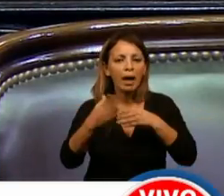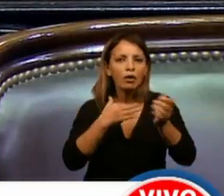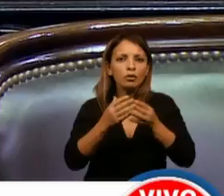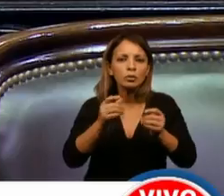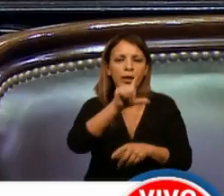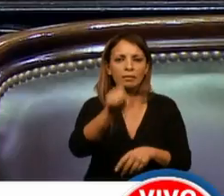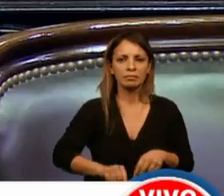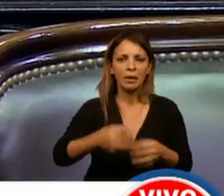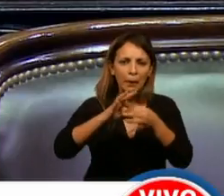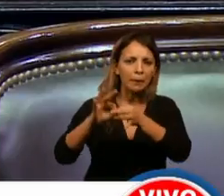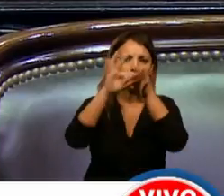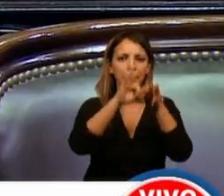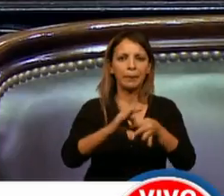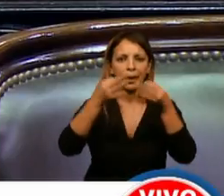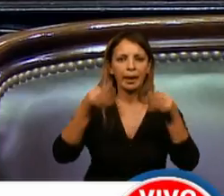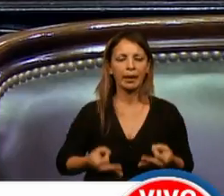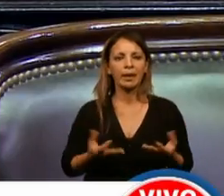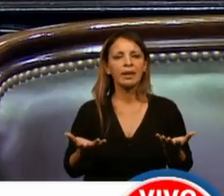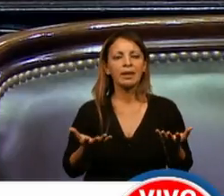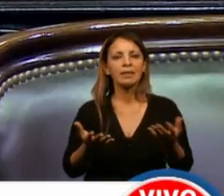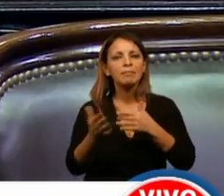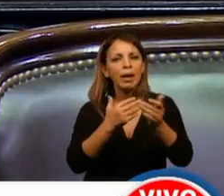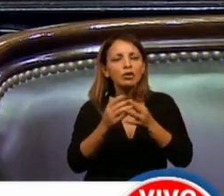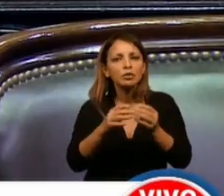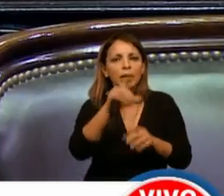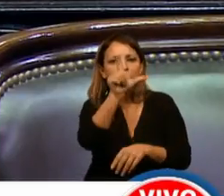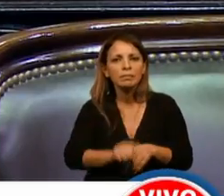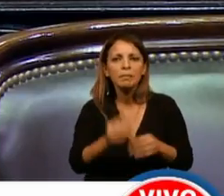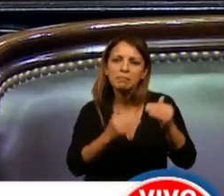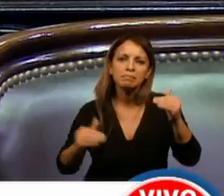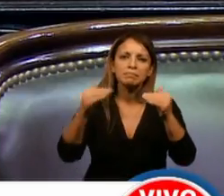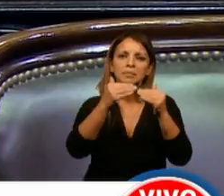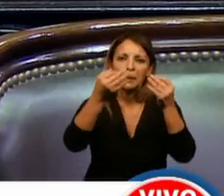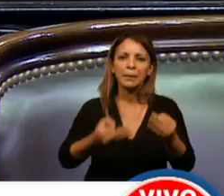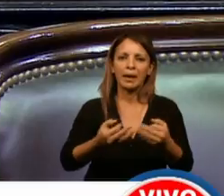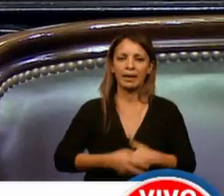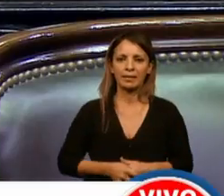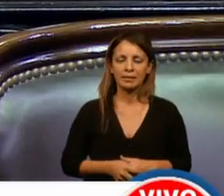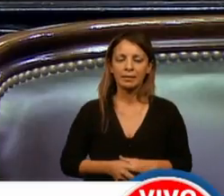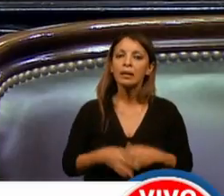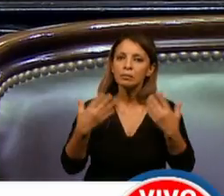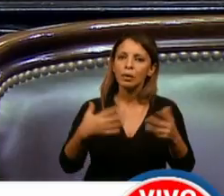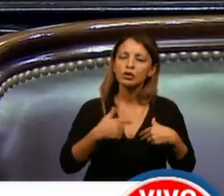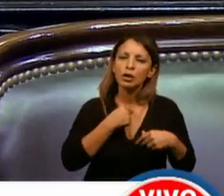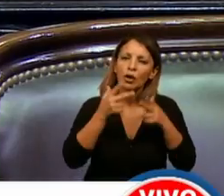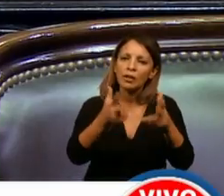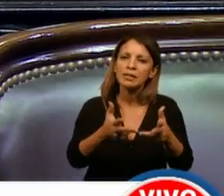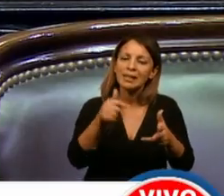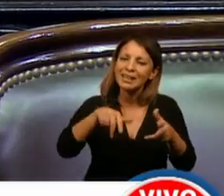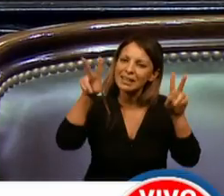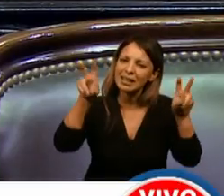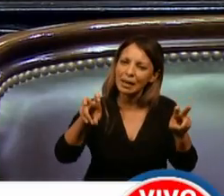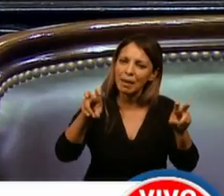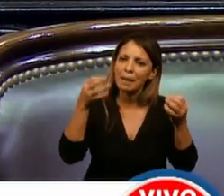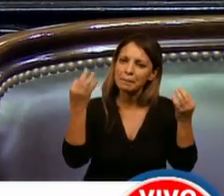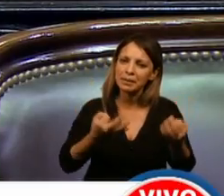un país más federal para construir un país con mayor equidad y es por eso presidente que en este tema en particular